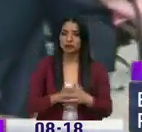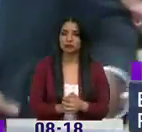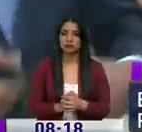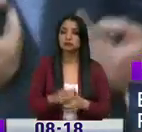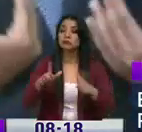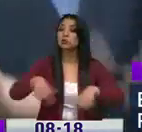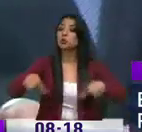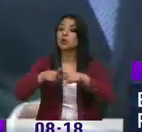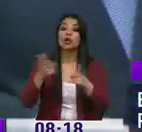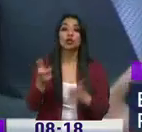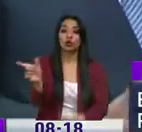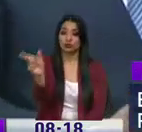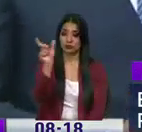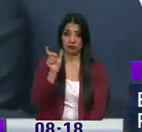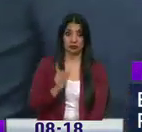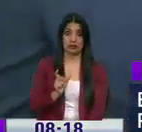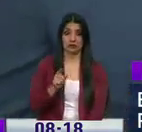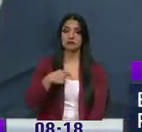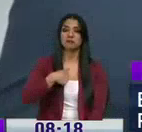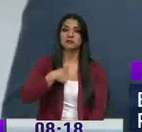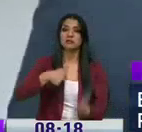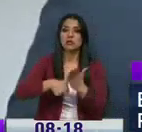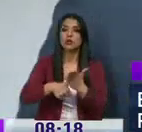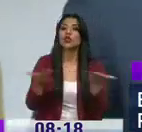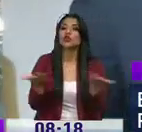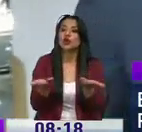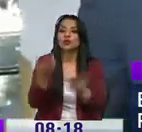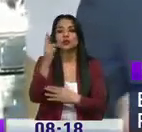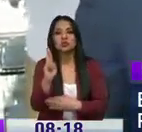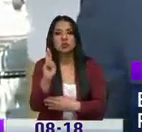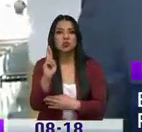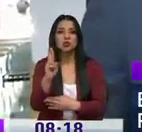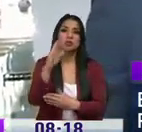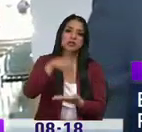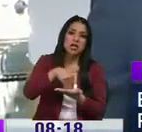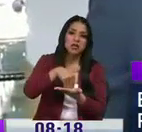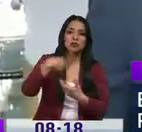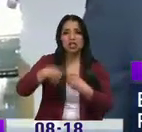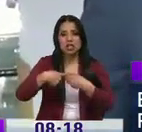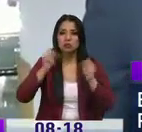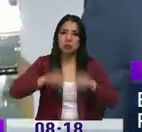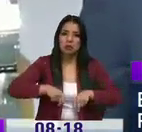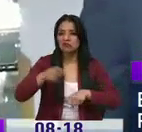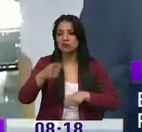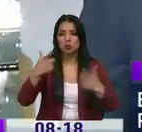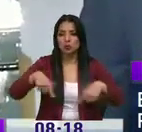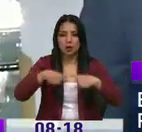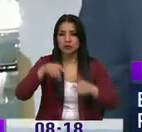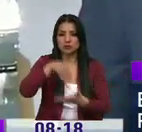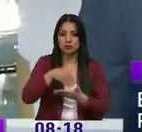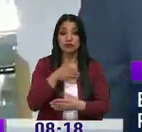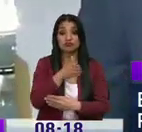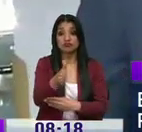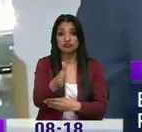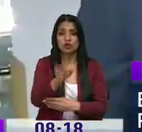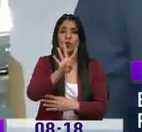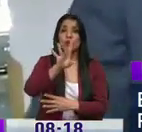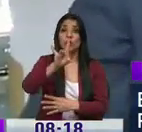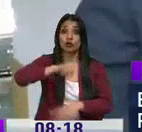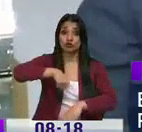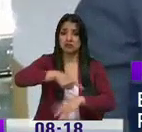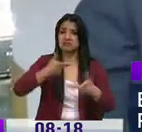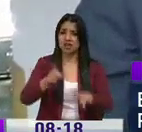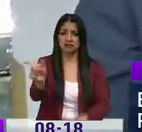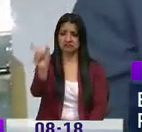registro civil donde quiere obtener el trámite y automáticamente viene, se acerca a la agencia en un lapso de 48 horas